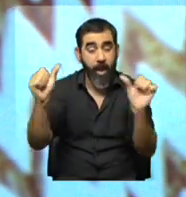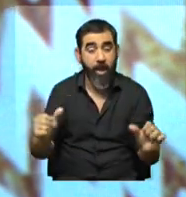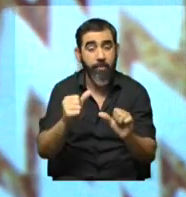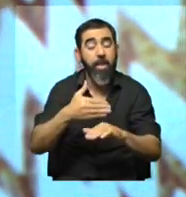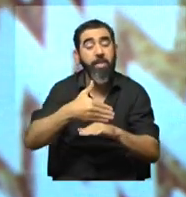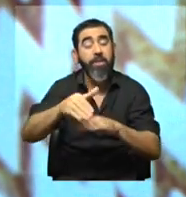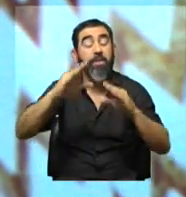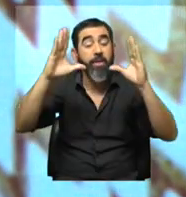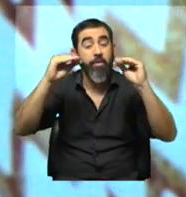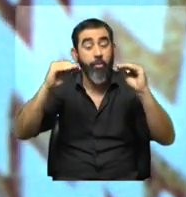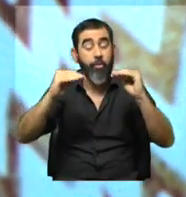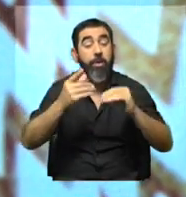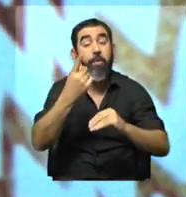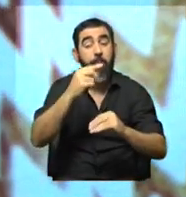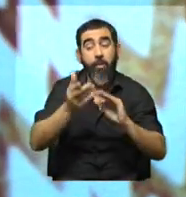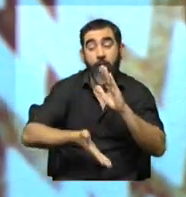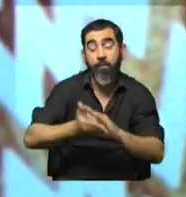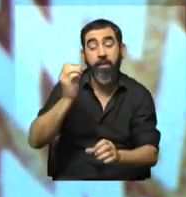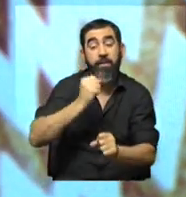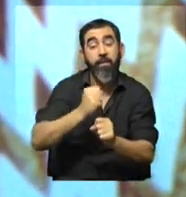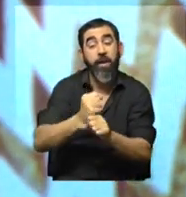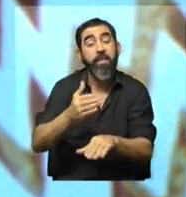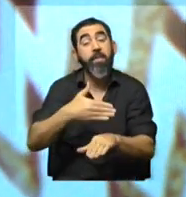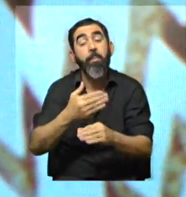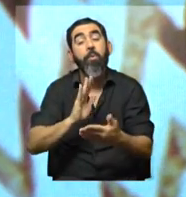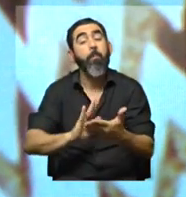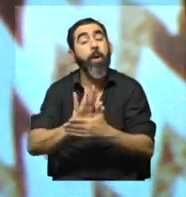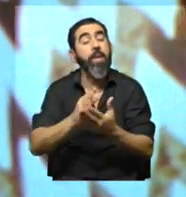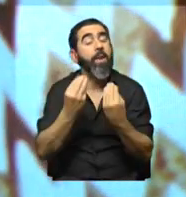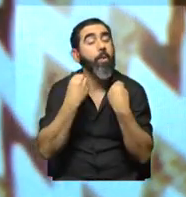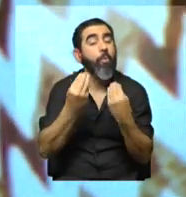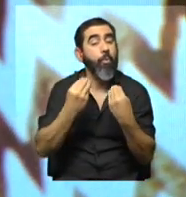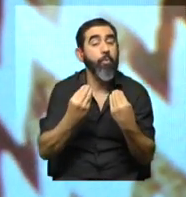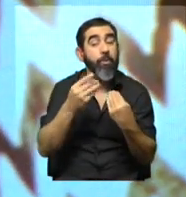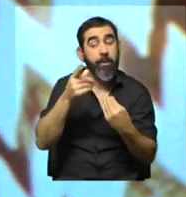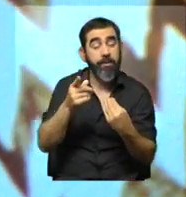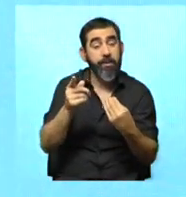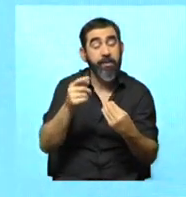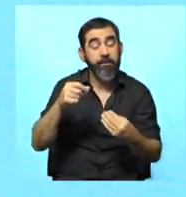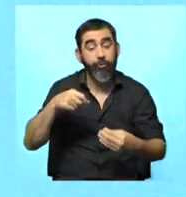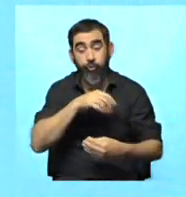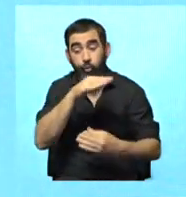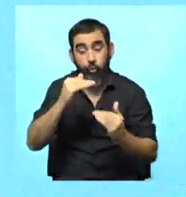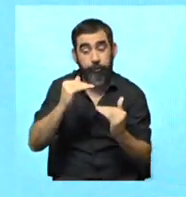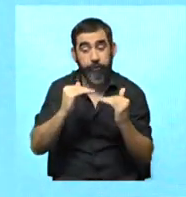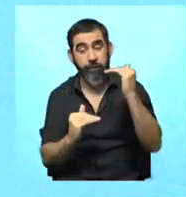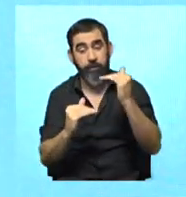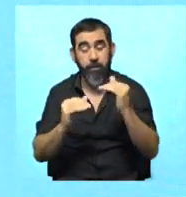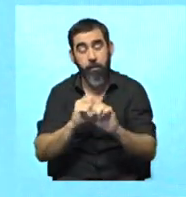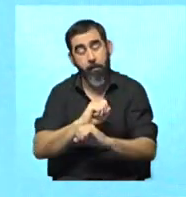tardes en la noche, pero tiene que ir a trabajar muy temprano en la mañana, ese jet lag social, ese desfasaje, es